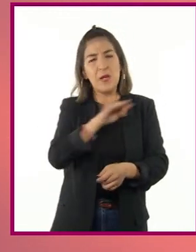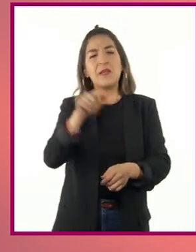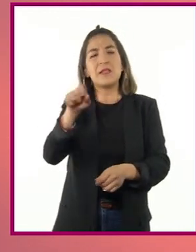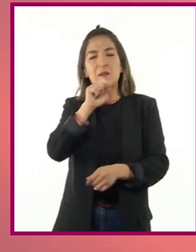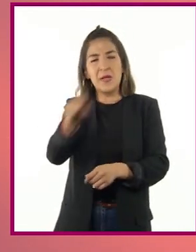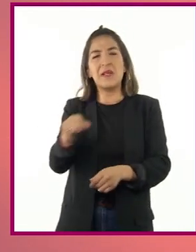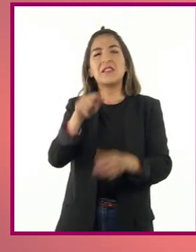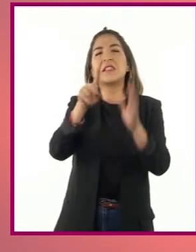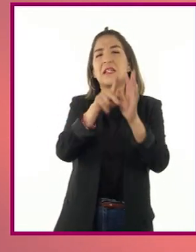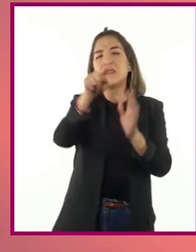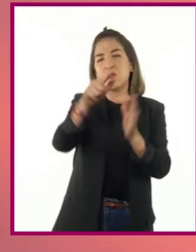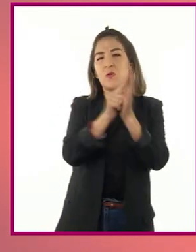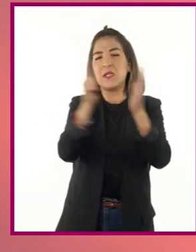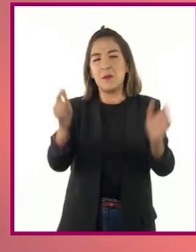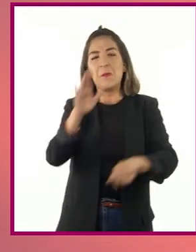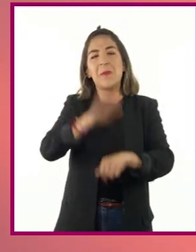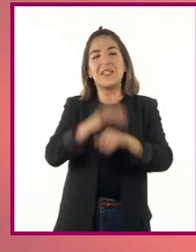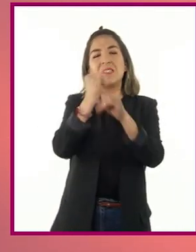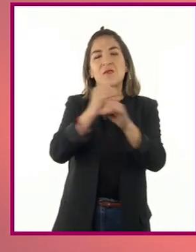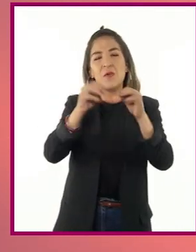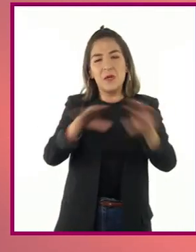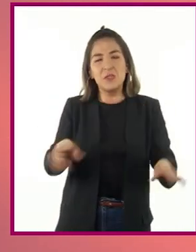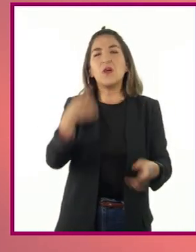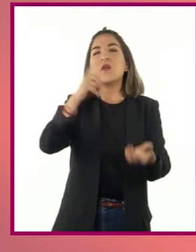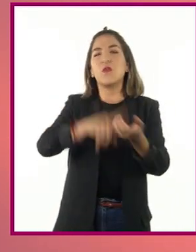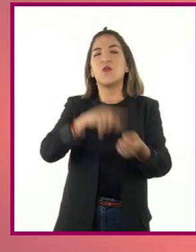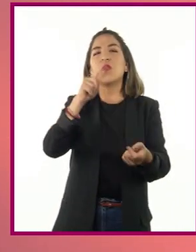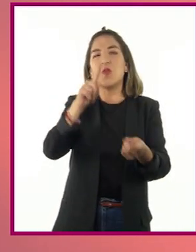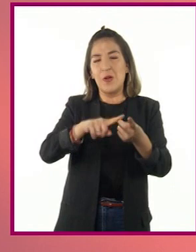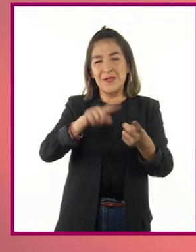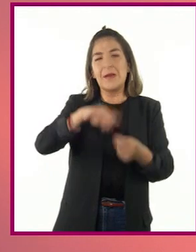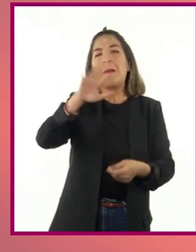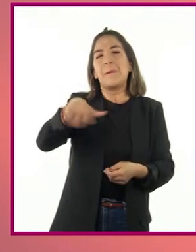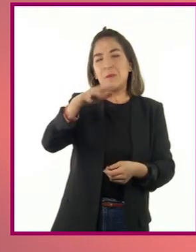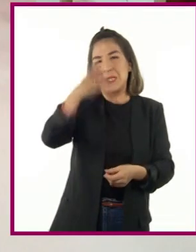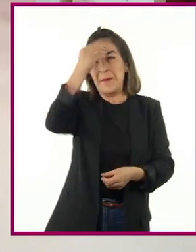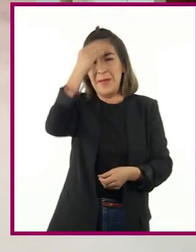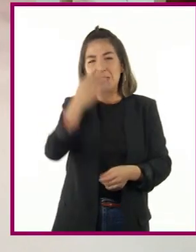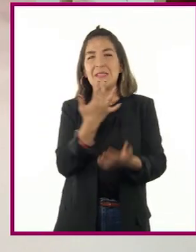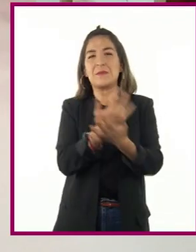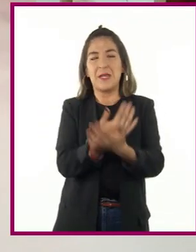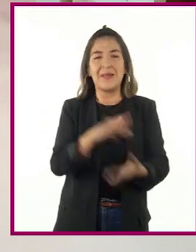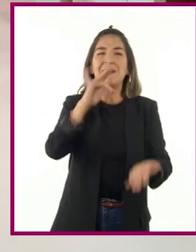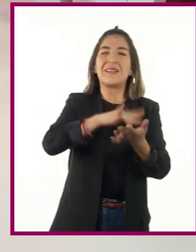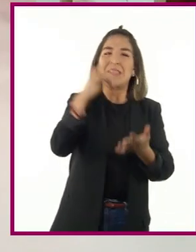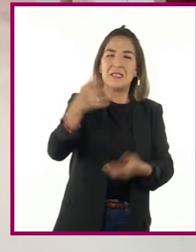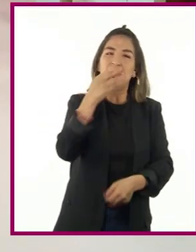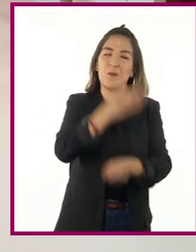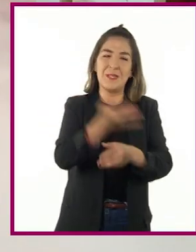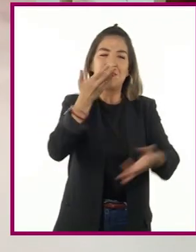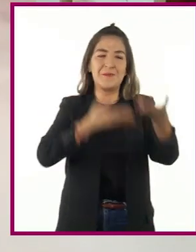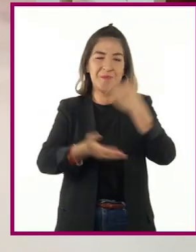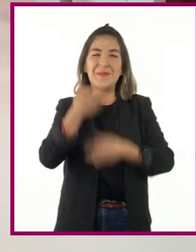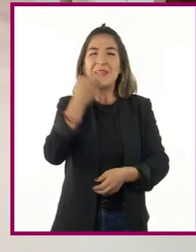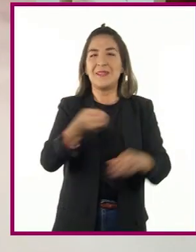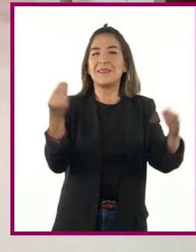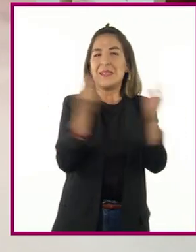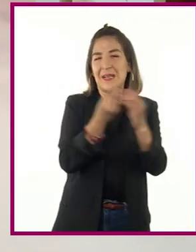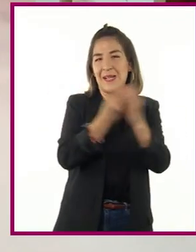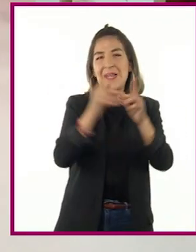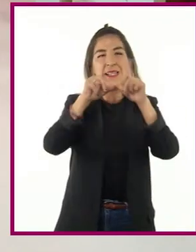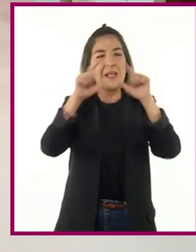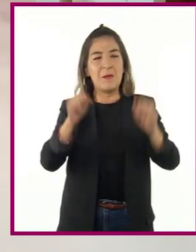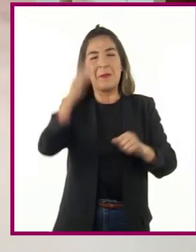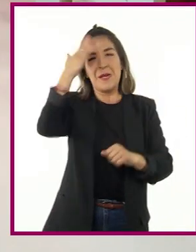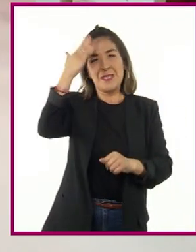texto más información sobre este tipo de textos, localizando el aprendizaje esperado. Gracias por compartir con nosotros esta sesión de Lengua